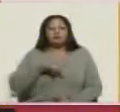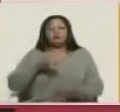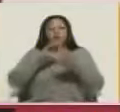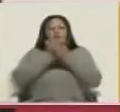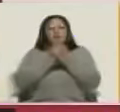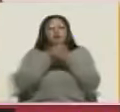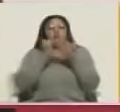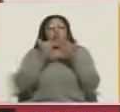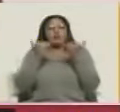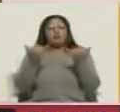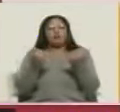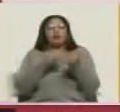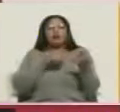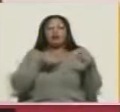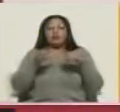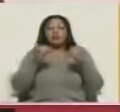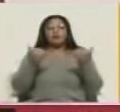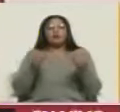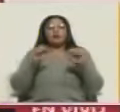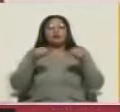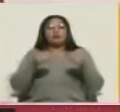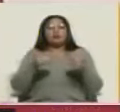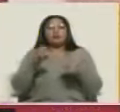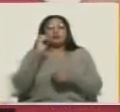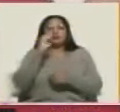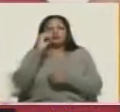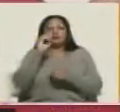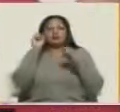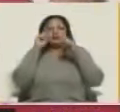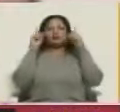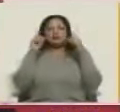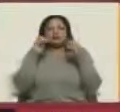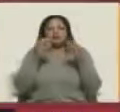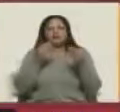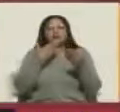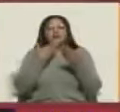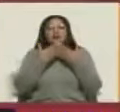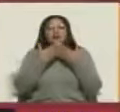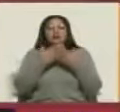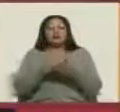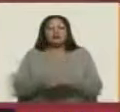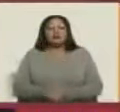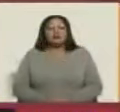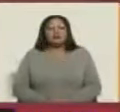Chávez. Bueno, listo, ahora sí, cero sorpresa. Muchas gracias.